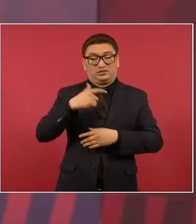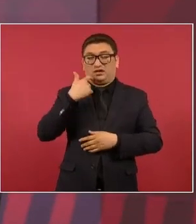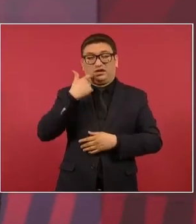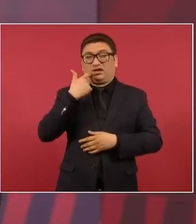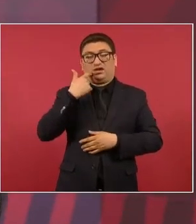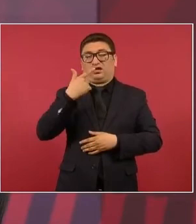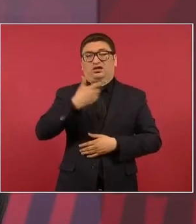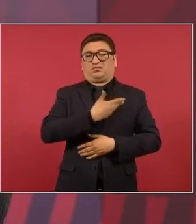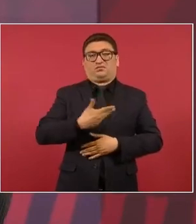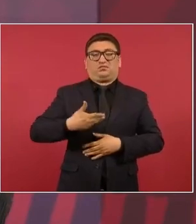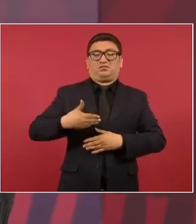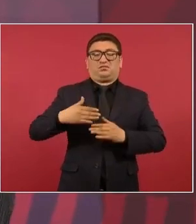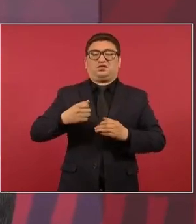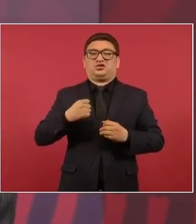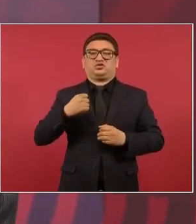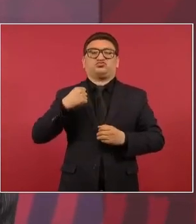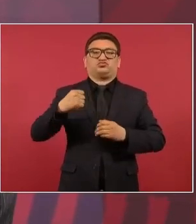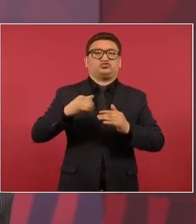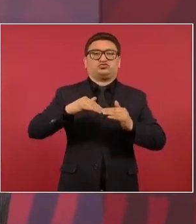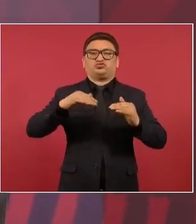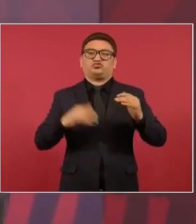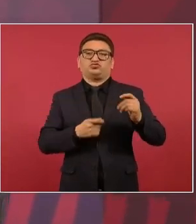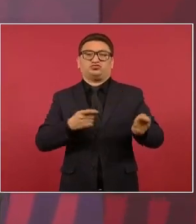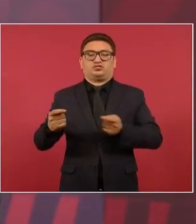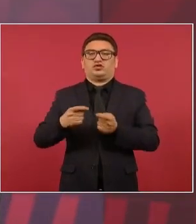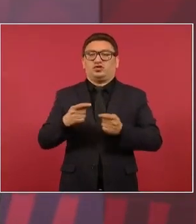autoritarismo y no quiere antidemocracia,